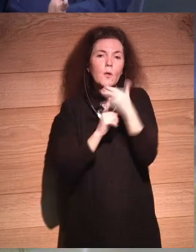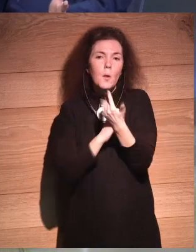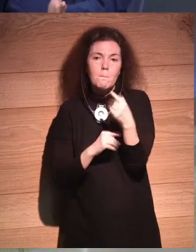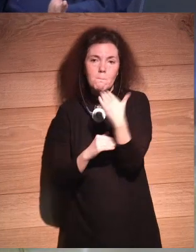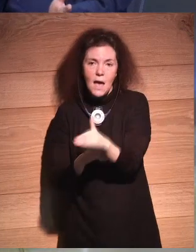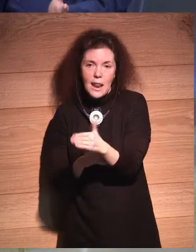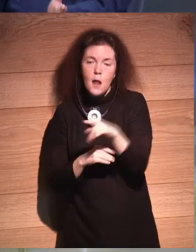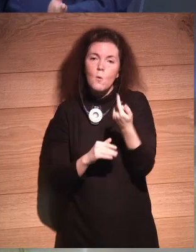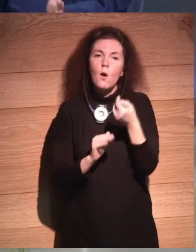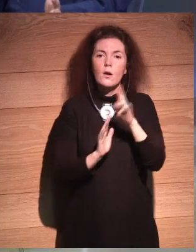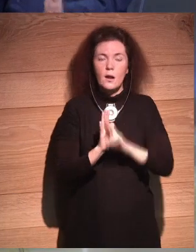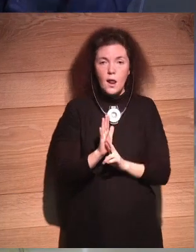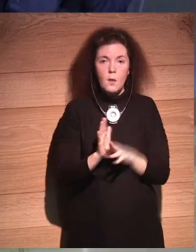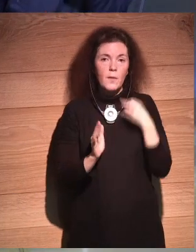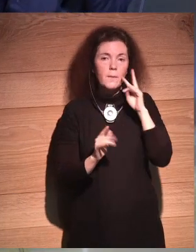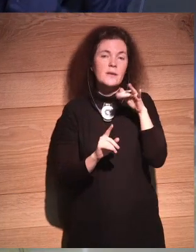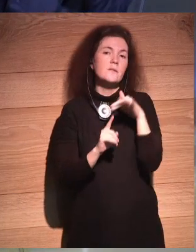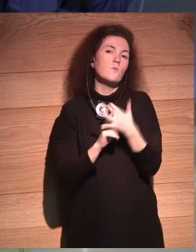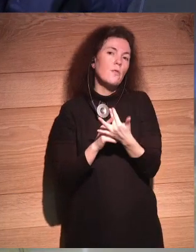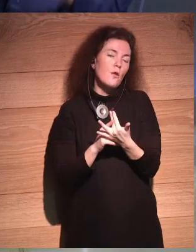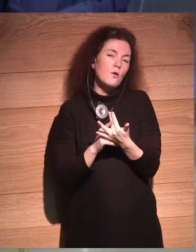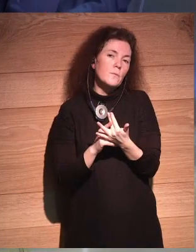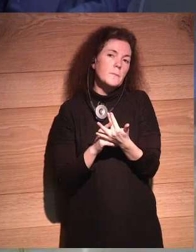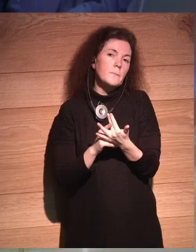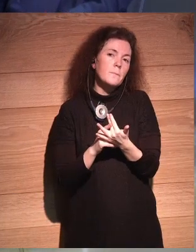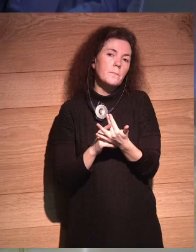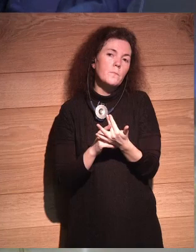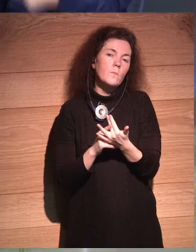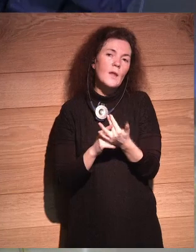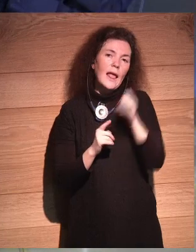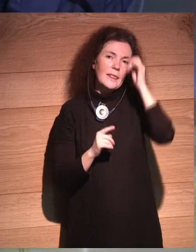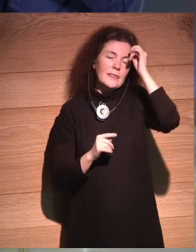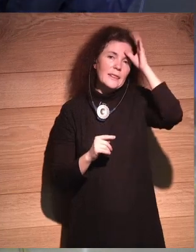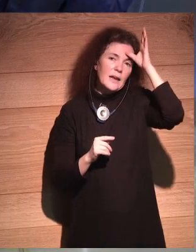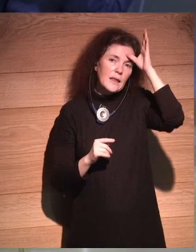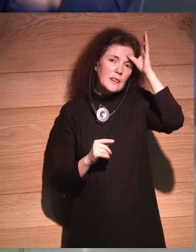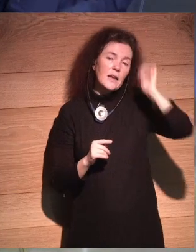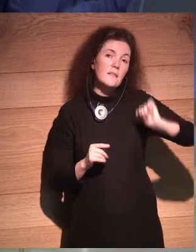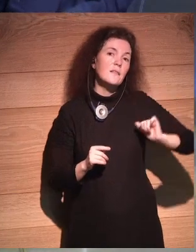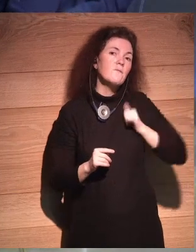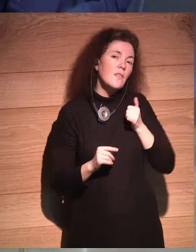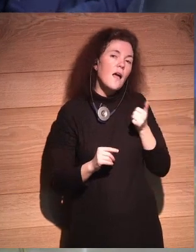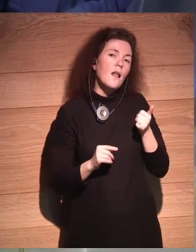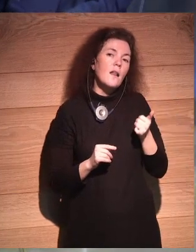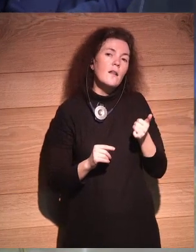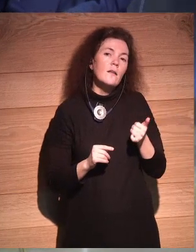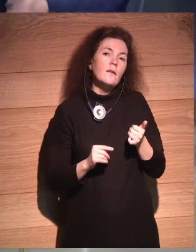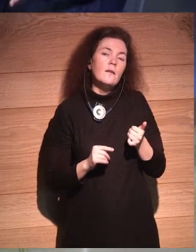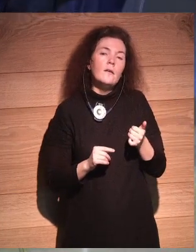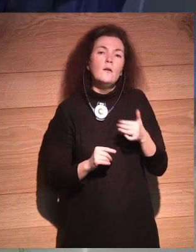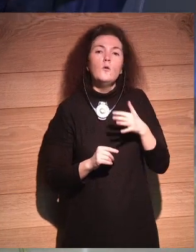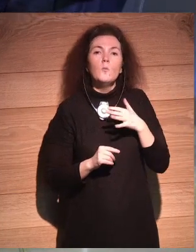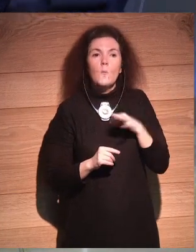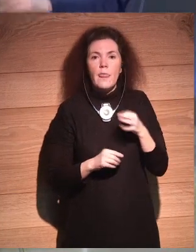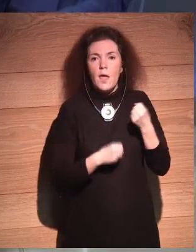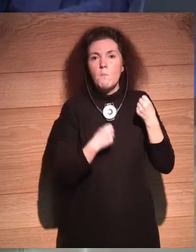entonces podríamos ver una situación en la que la inteligencia artificial podría